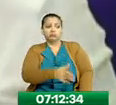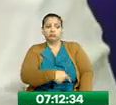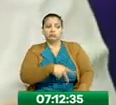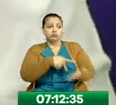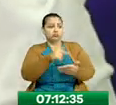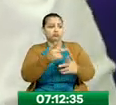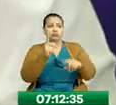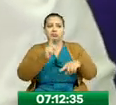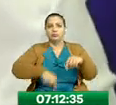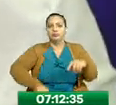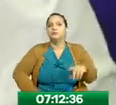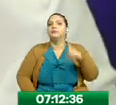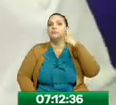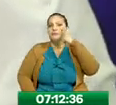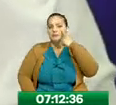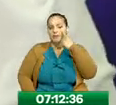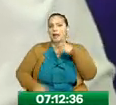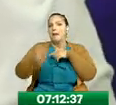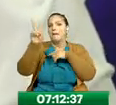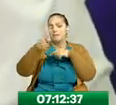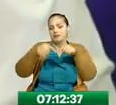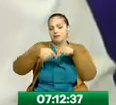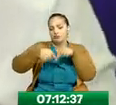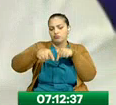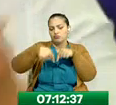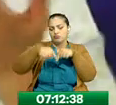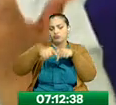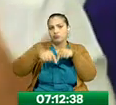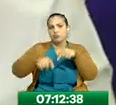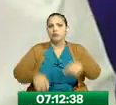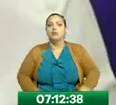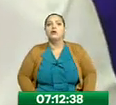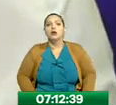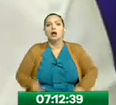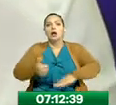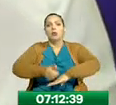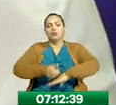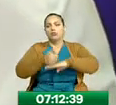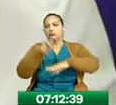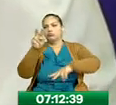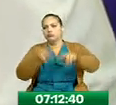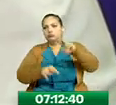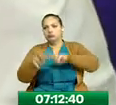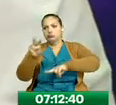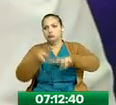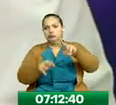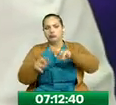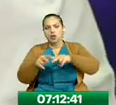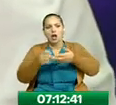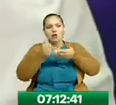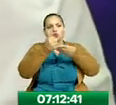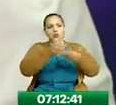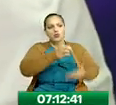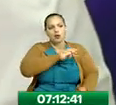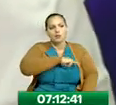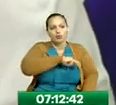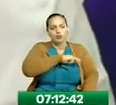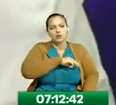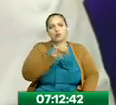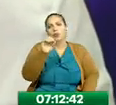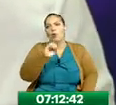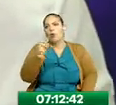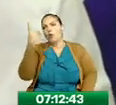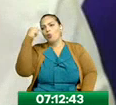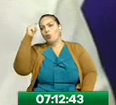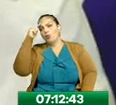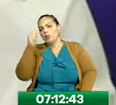cuál de los dos lados de la balanza se inclina, si por el derecho de los más débiles o por la retención